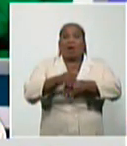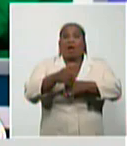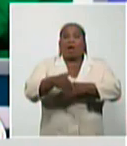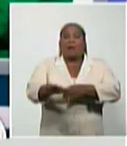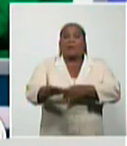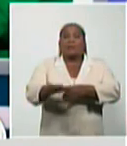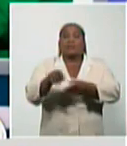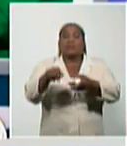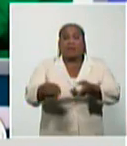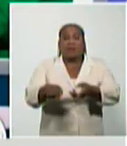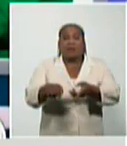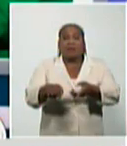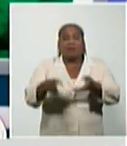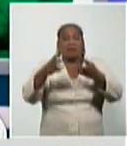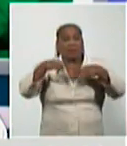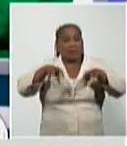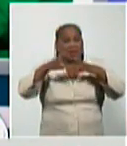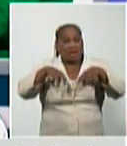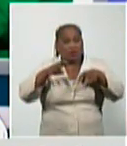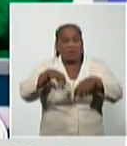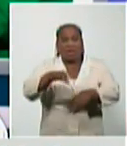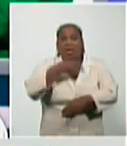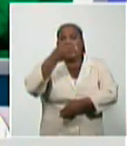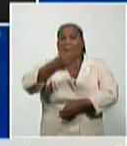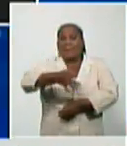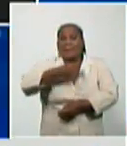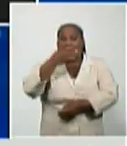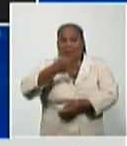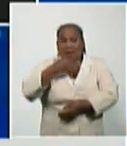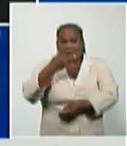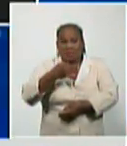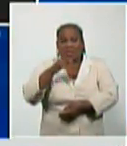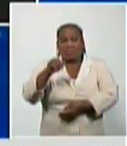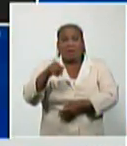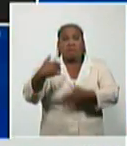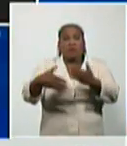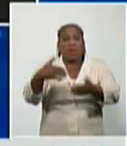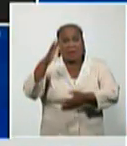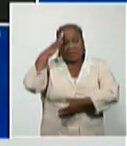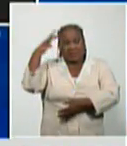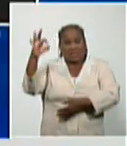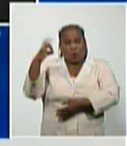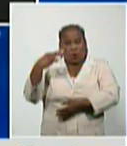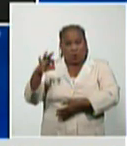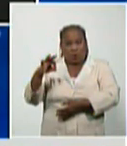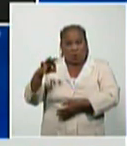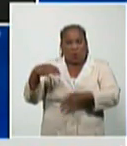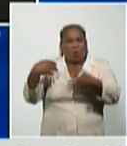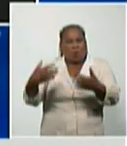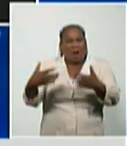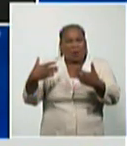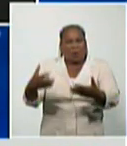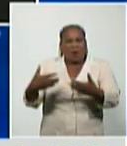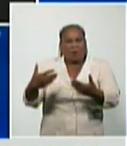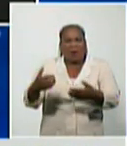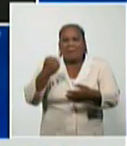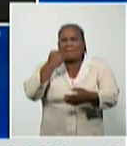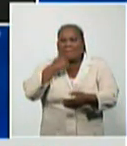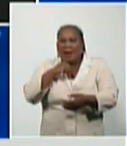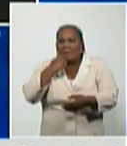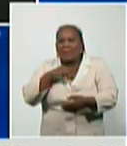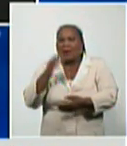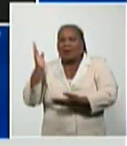concluidos dicen que de las alteraciones psicológicas las más frecuentes son